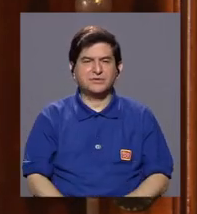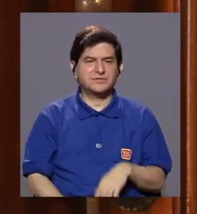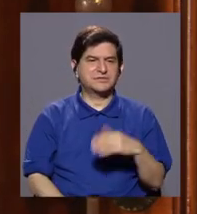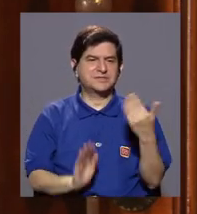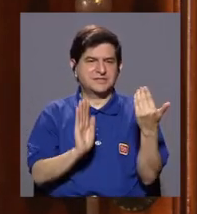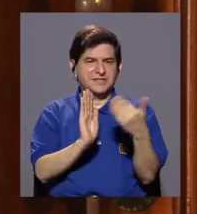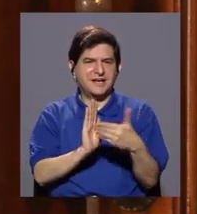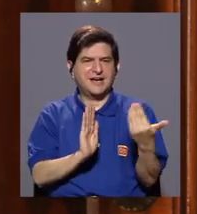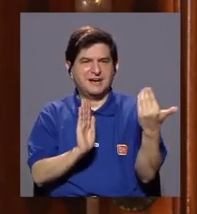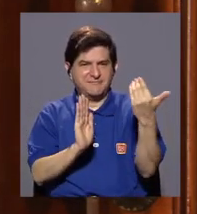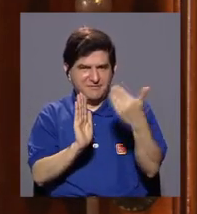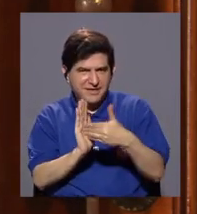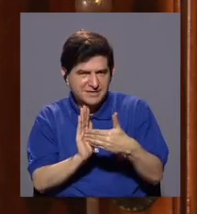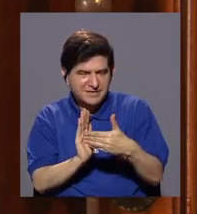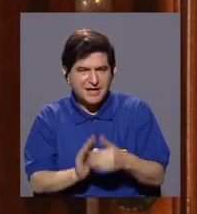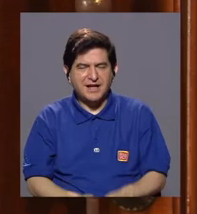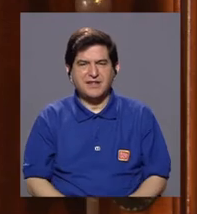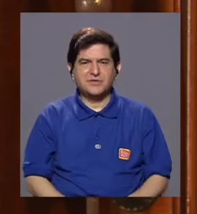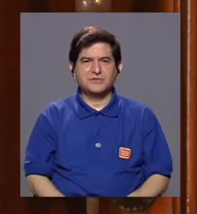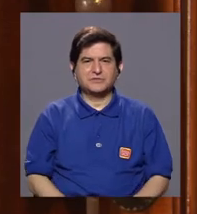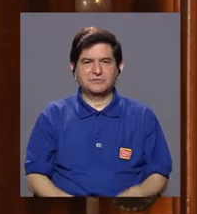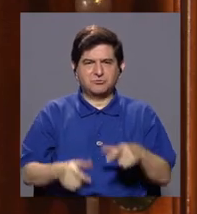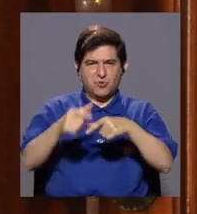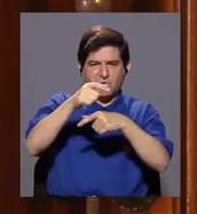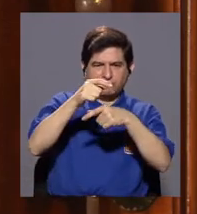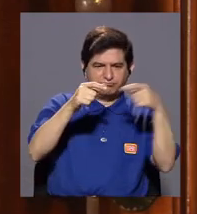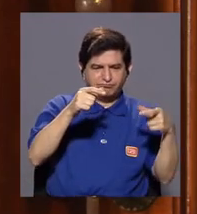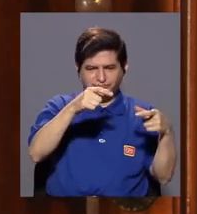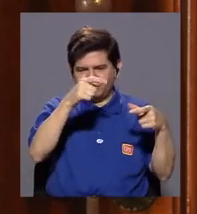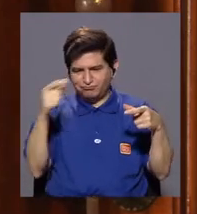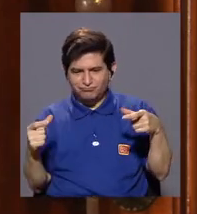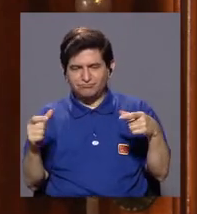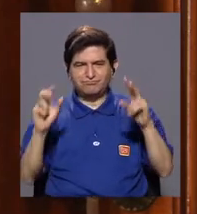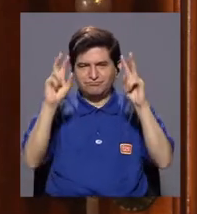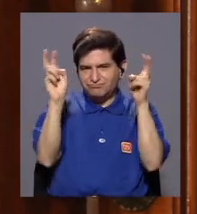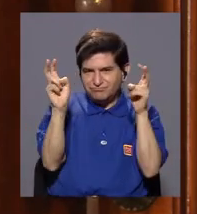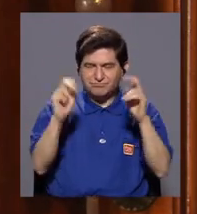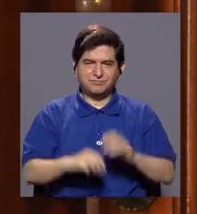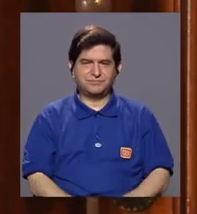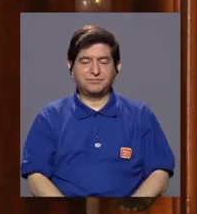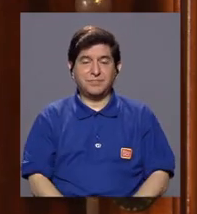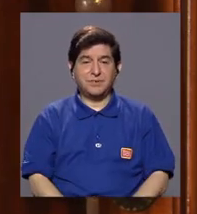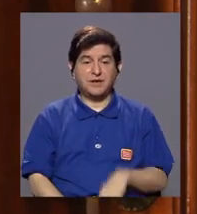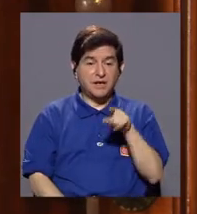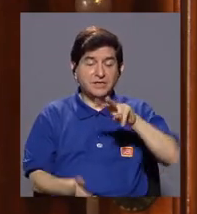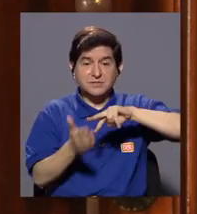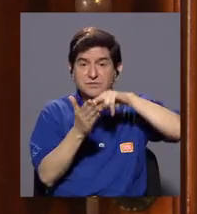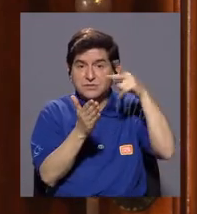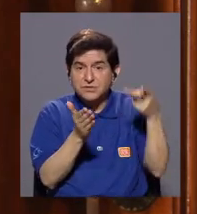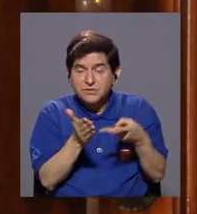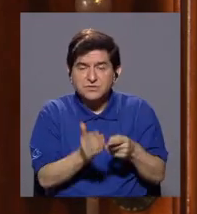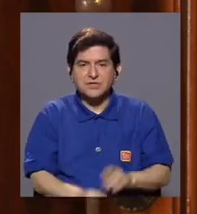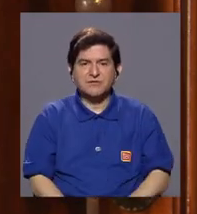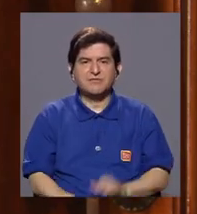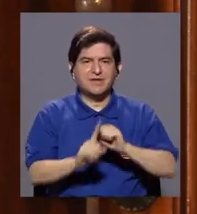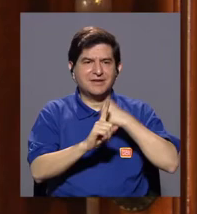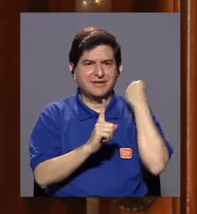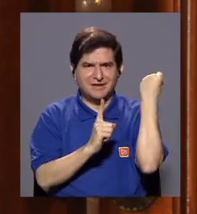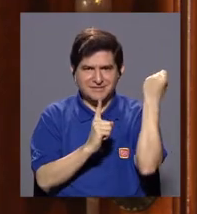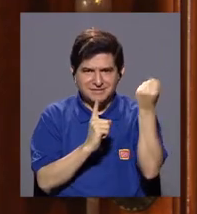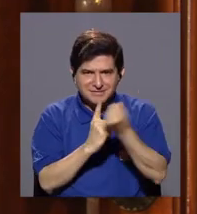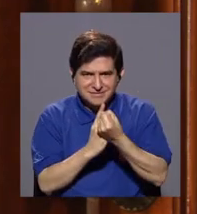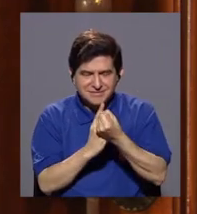que sufren una especie de desmontaje, ¿verdad? Y que nos conducen a un